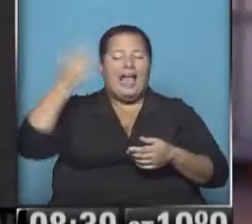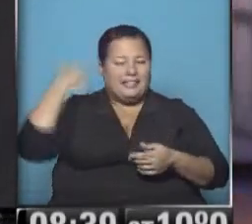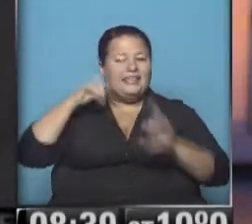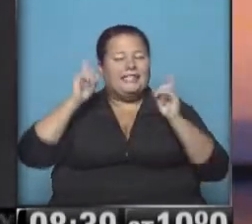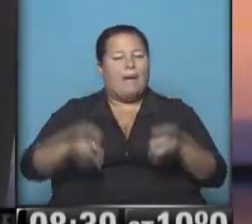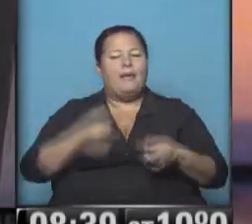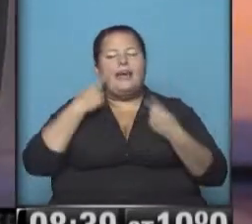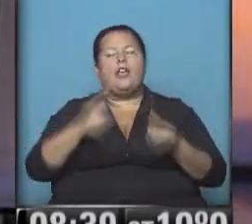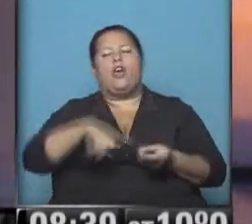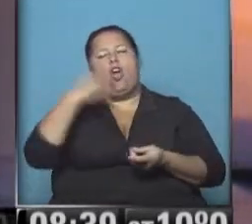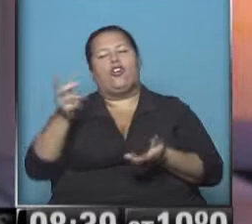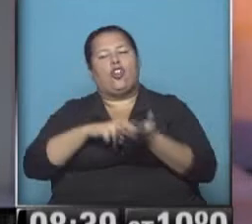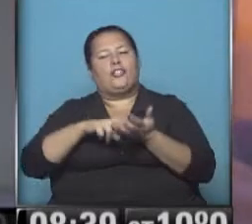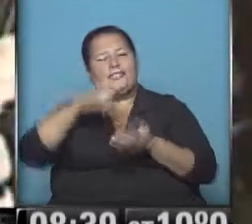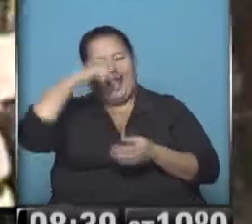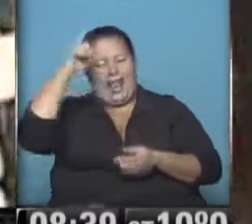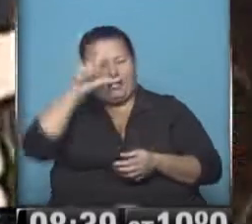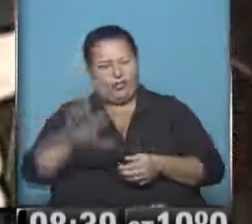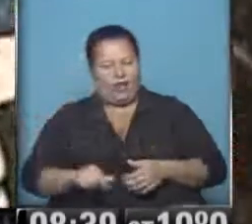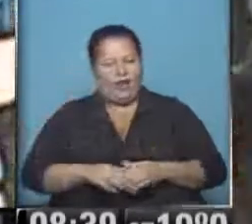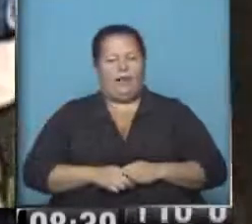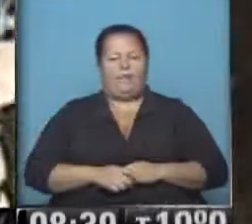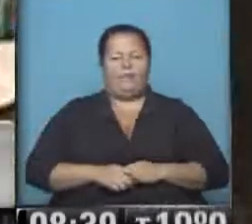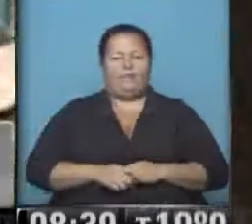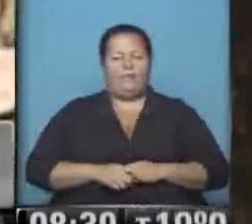hacemos el recorrido a otras noticias nacionales.